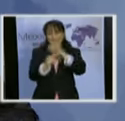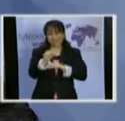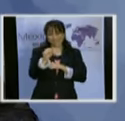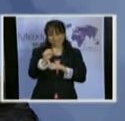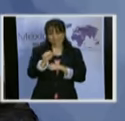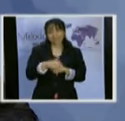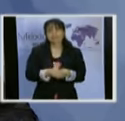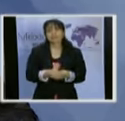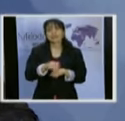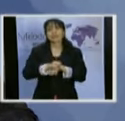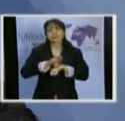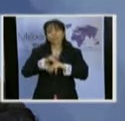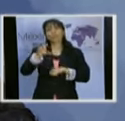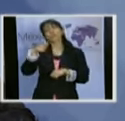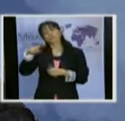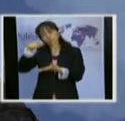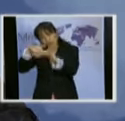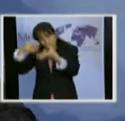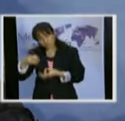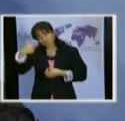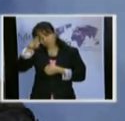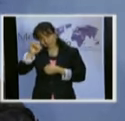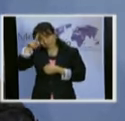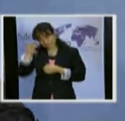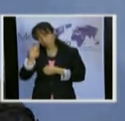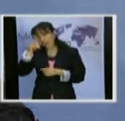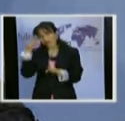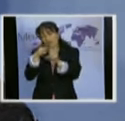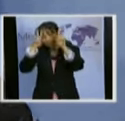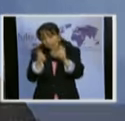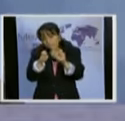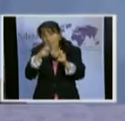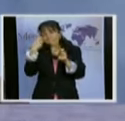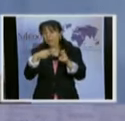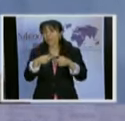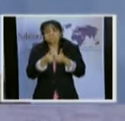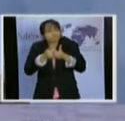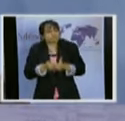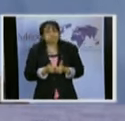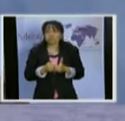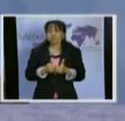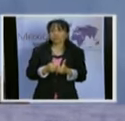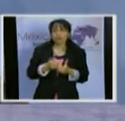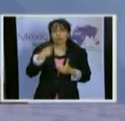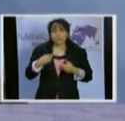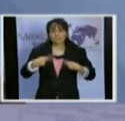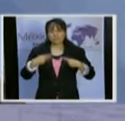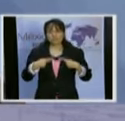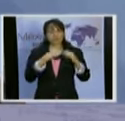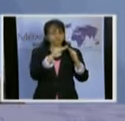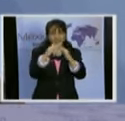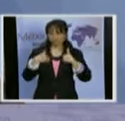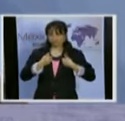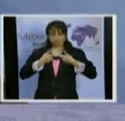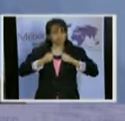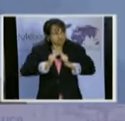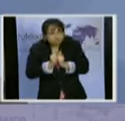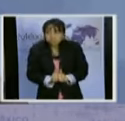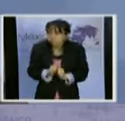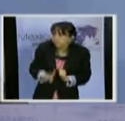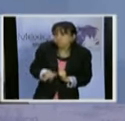la tercera cumbre de la ONU sobre el tema de asentamientos humanos, dirigida en esta ocasión a temas de vivienda